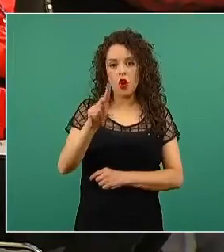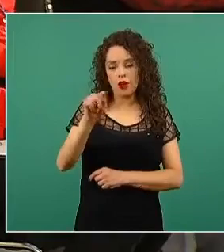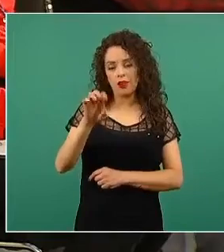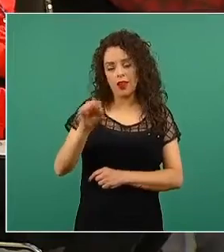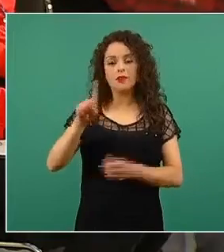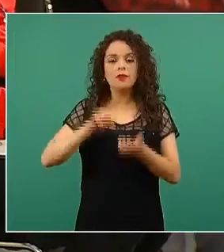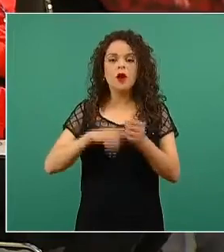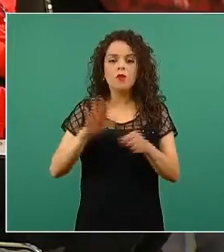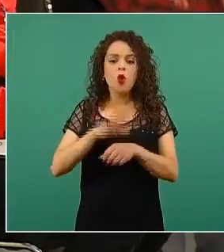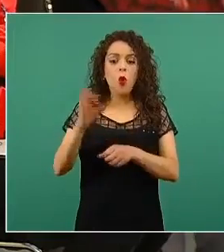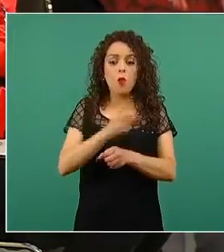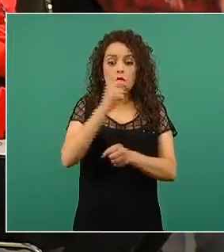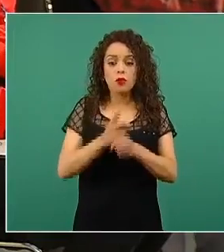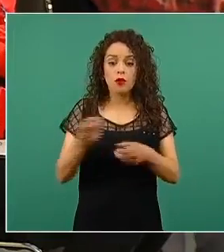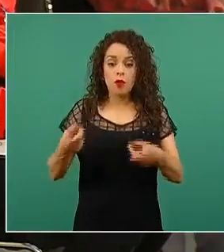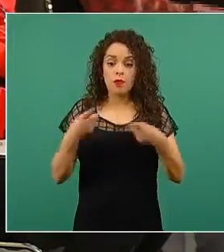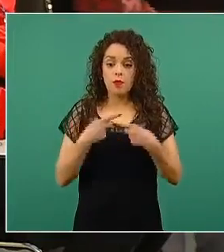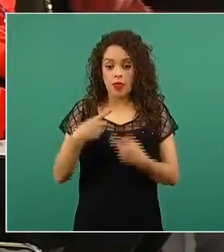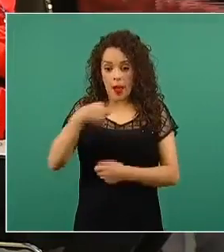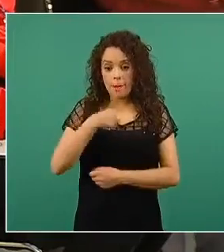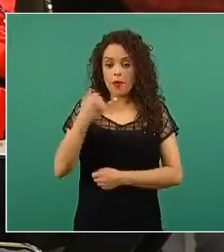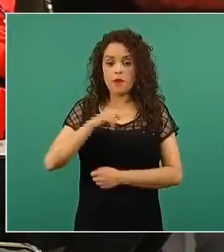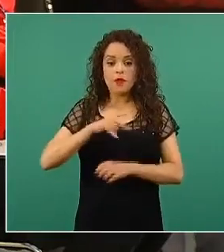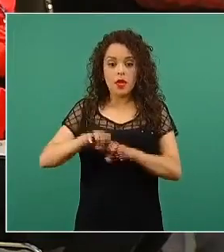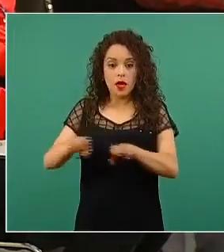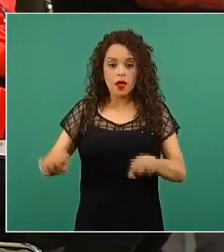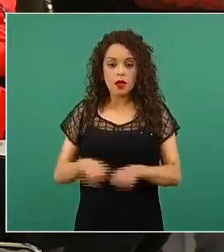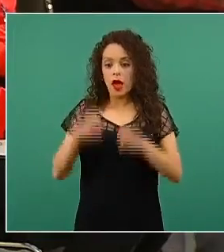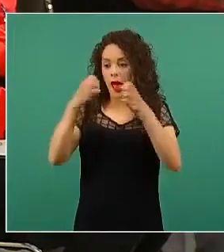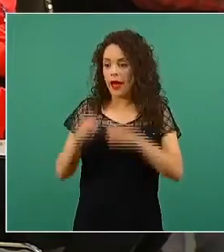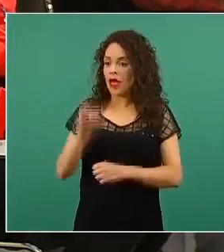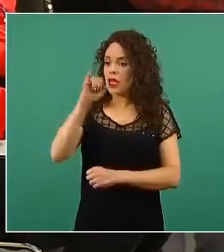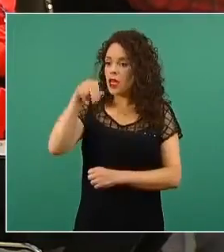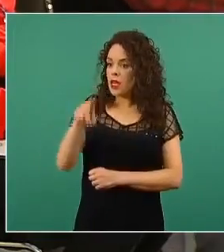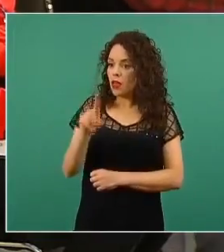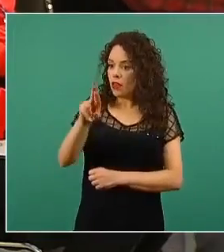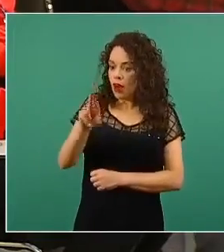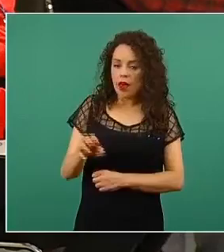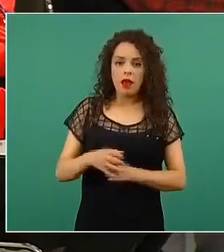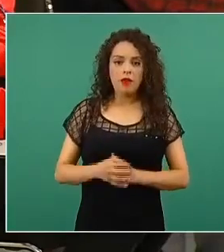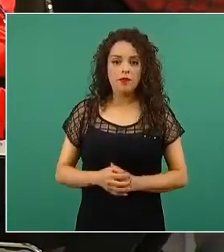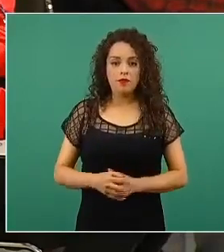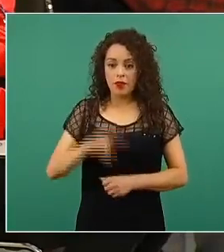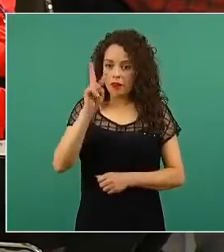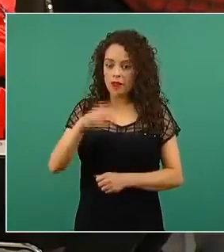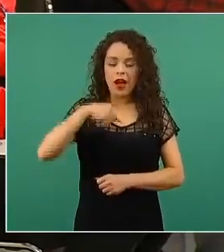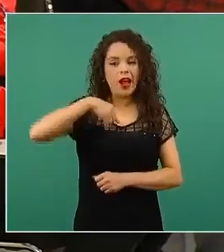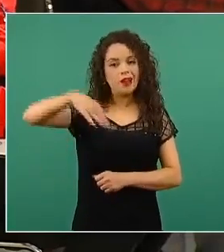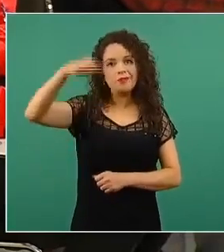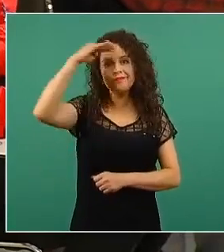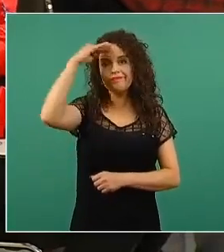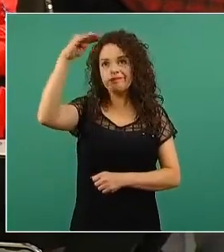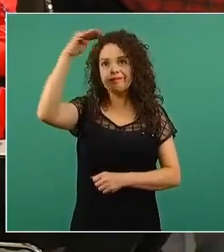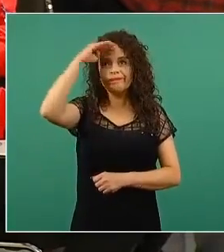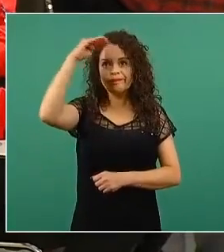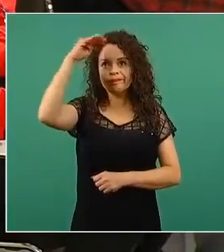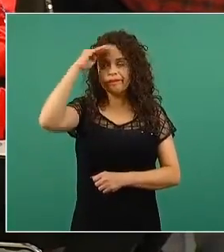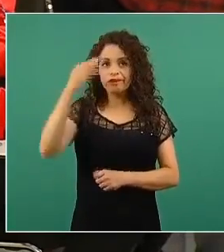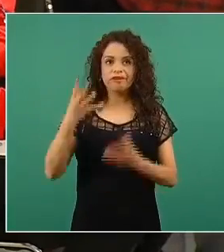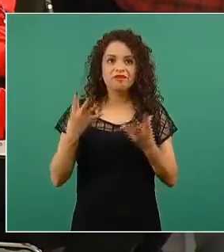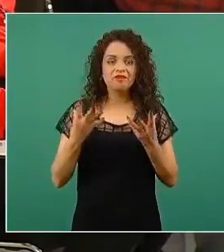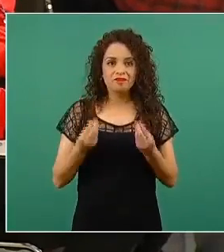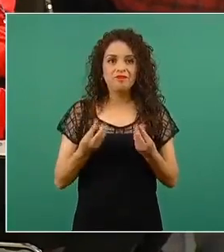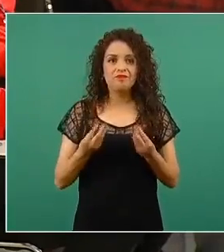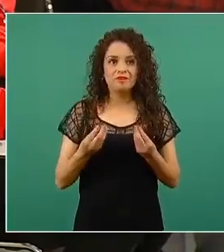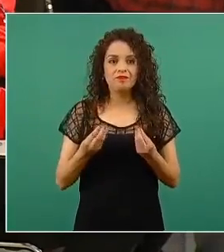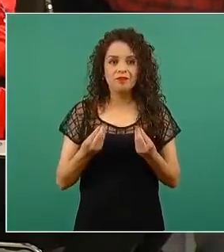que me dieron a mí y a mi equipo de trabajo de estar en el INDRE, y me hizo pensar cuánta